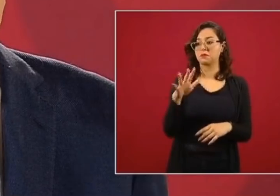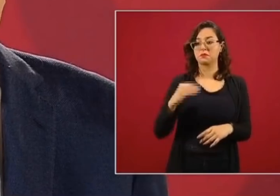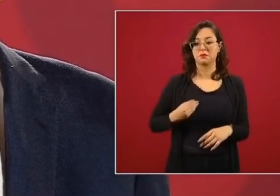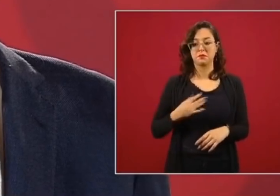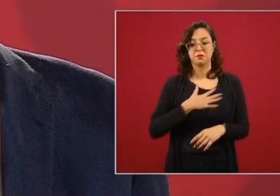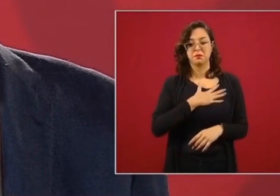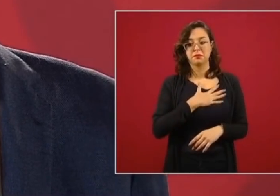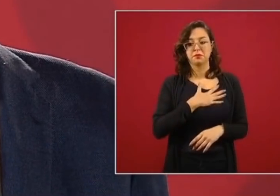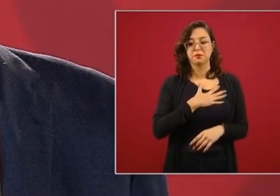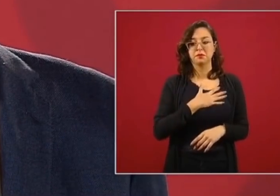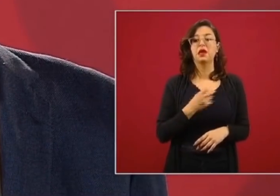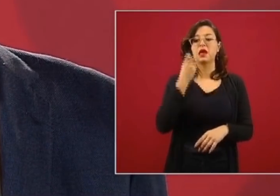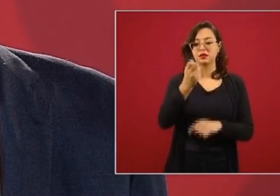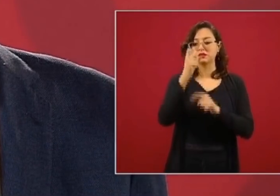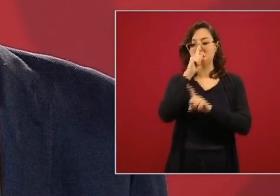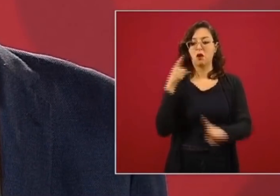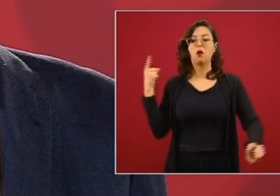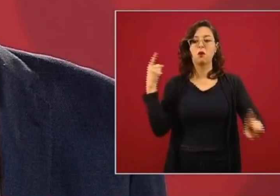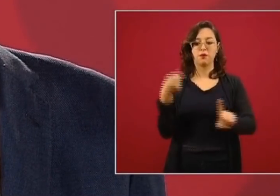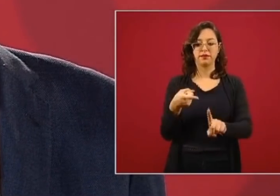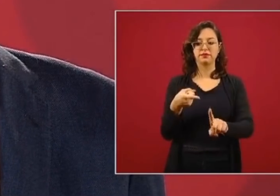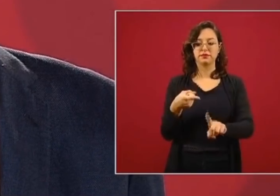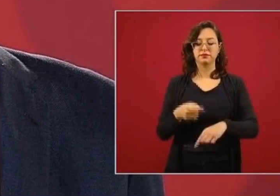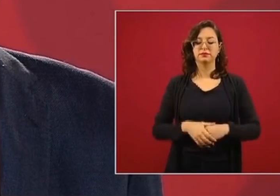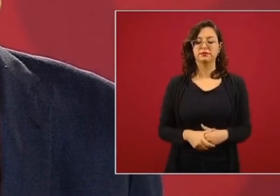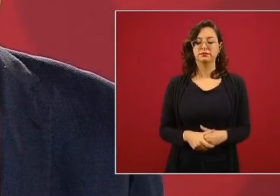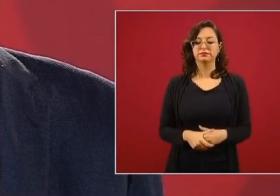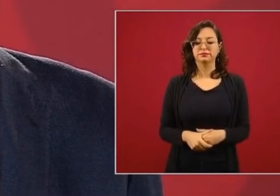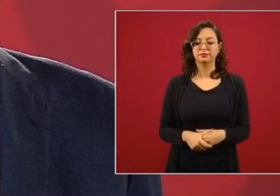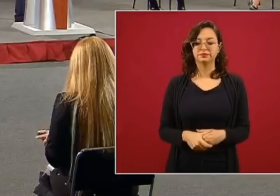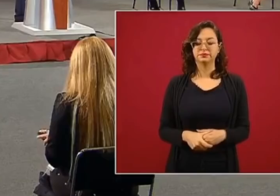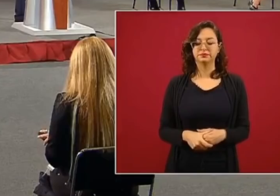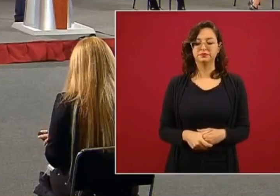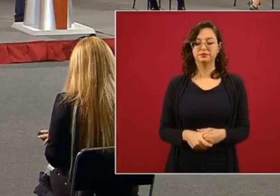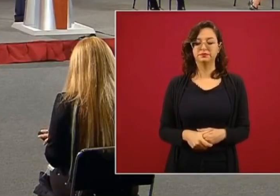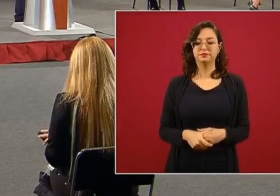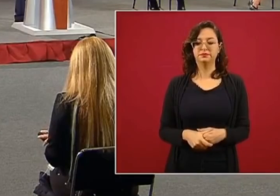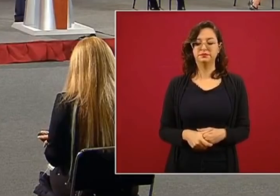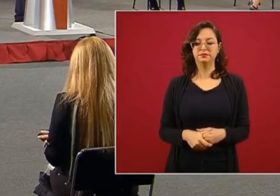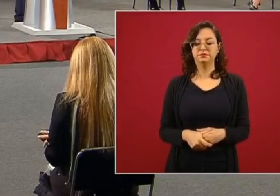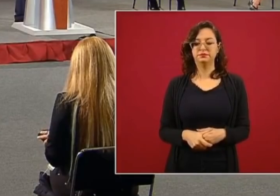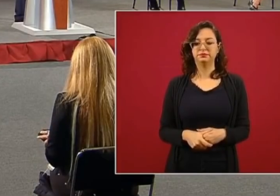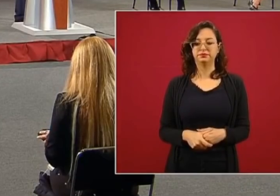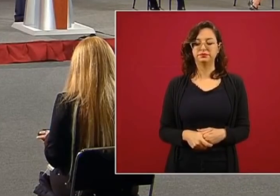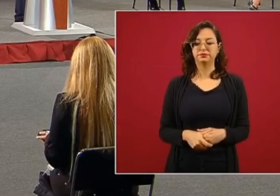nuestro país. Ese fue el propósito de esta visita. También, desde luego, termino